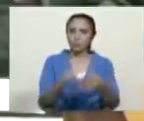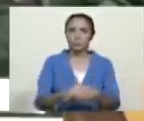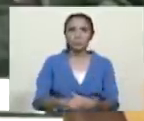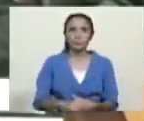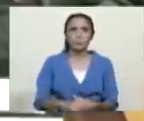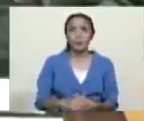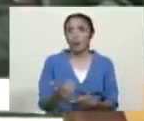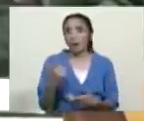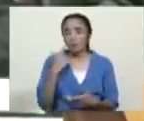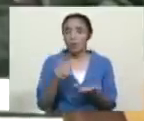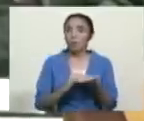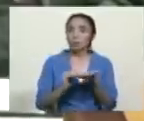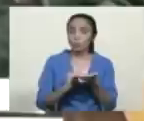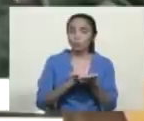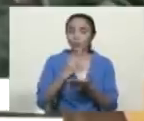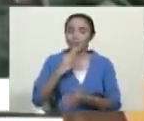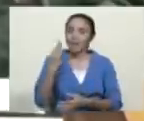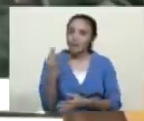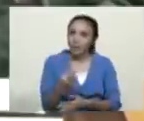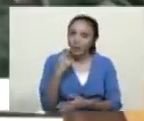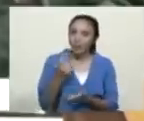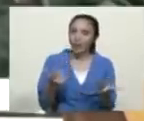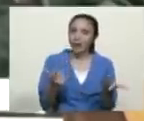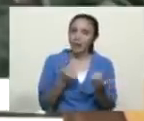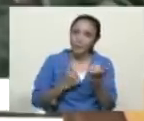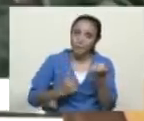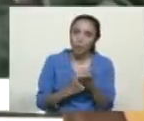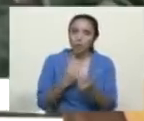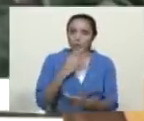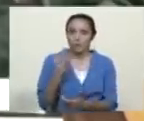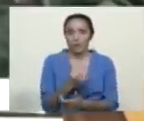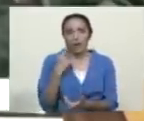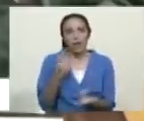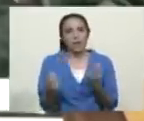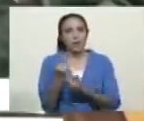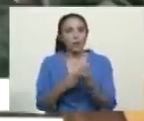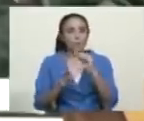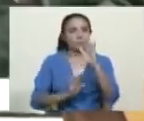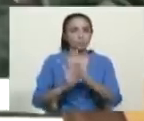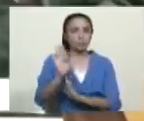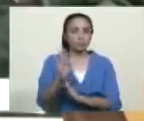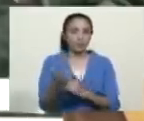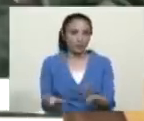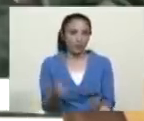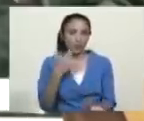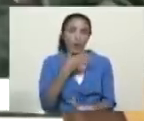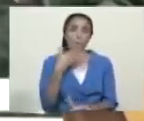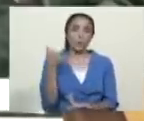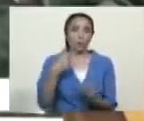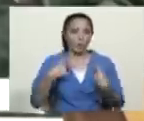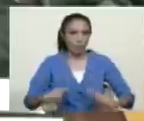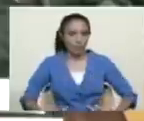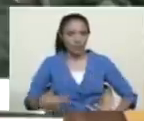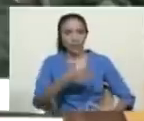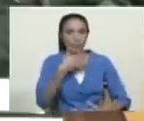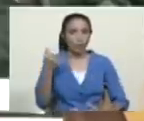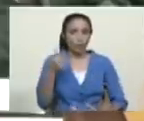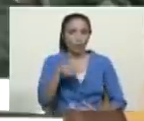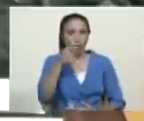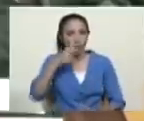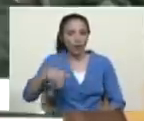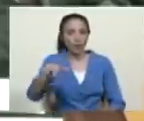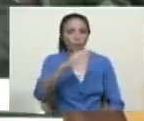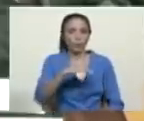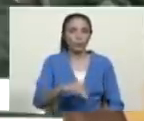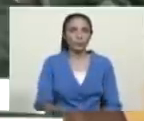a que tome medidas que realmente redunden en la estabilidad y en el desarrollo económico de Venezuela y en la mejora de la vida de su